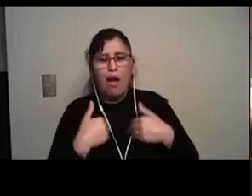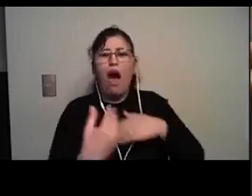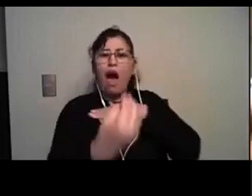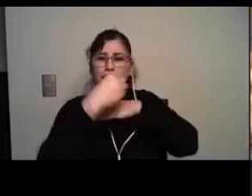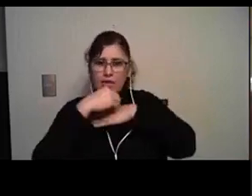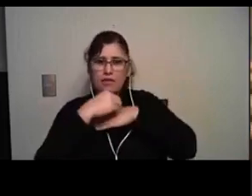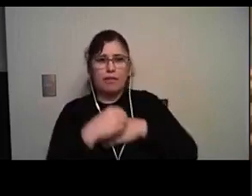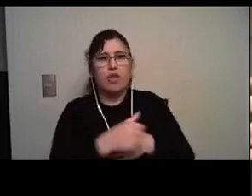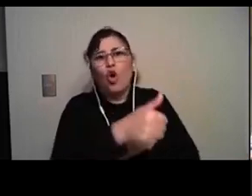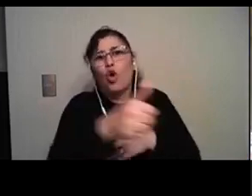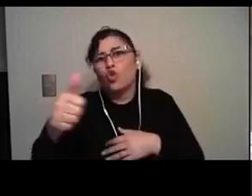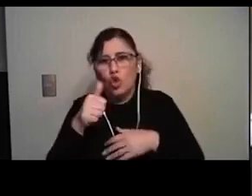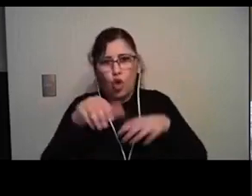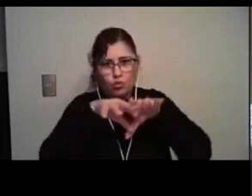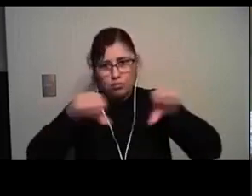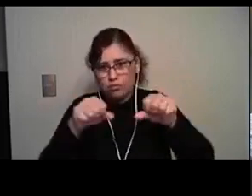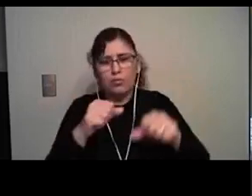que el 11 va a ser la prueba. Y de esa manera